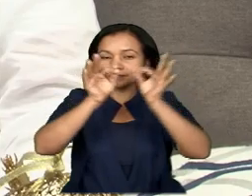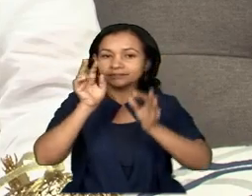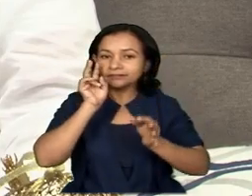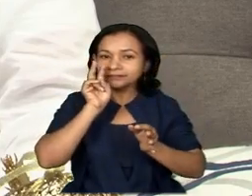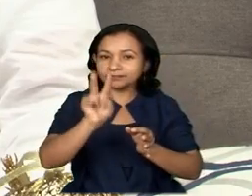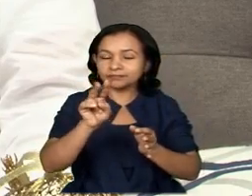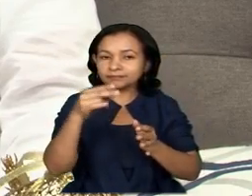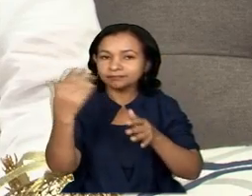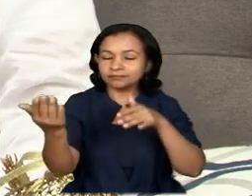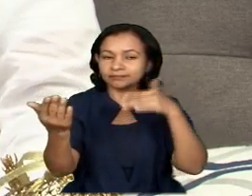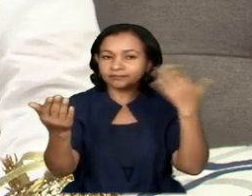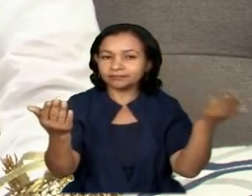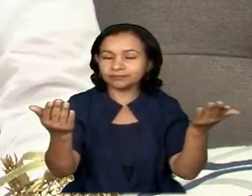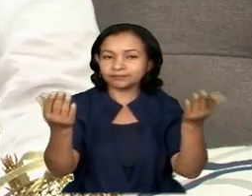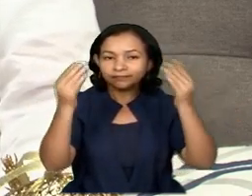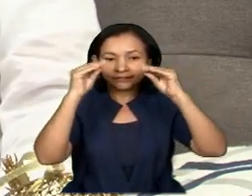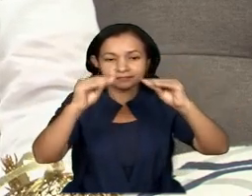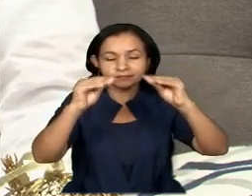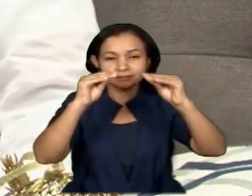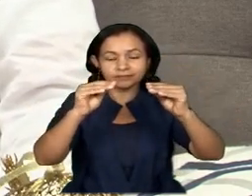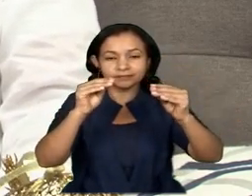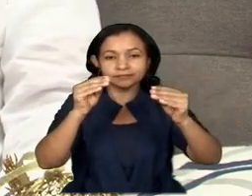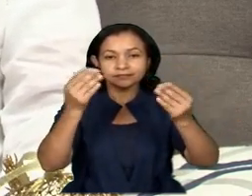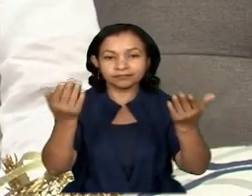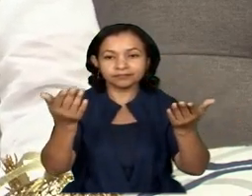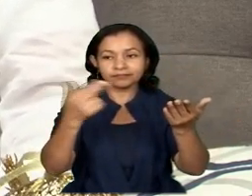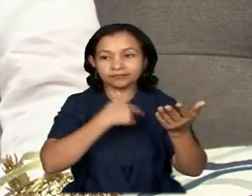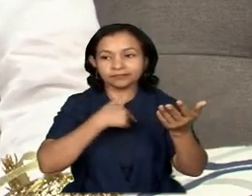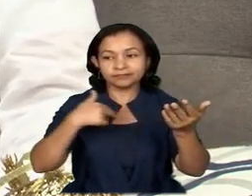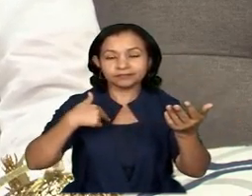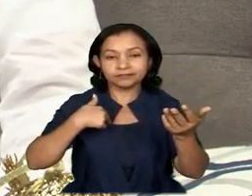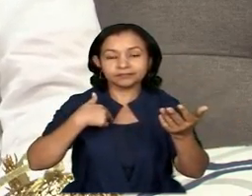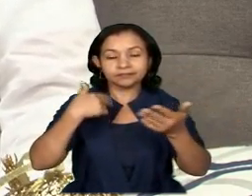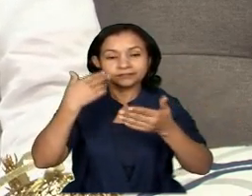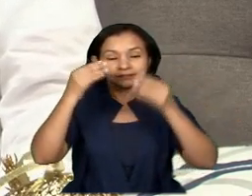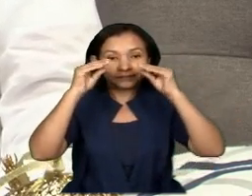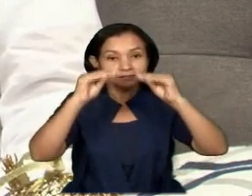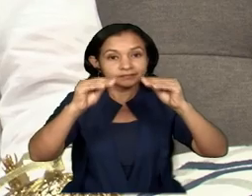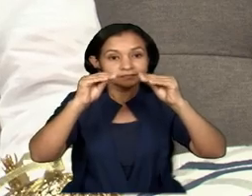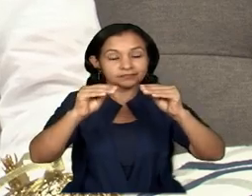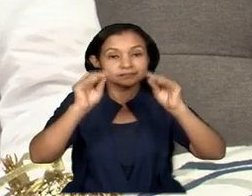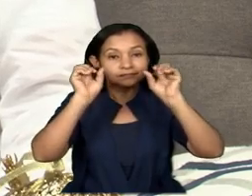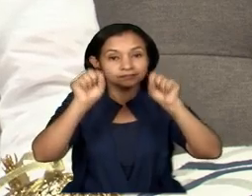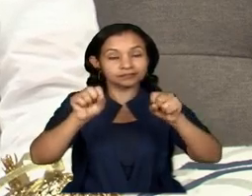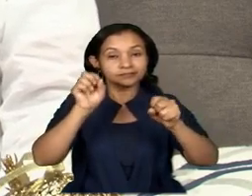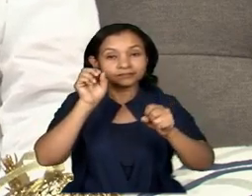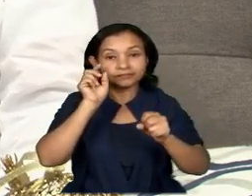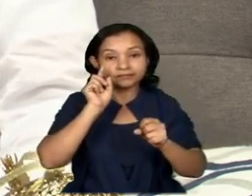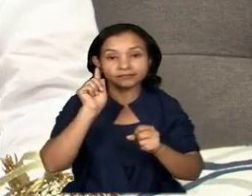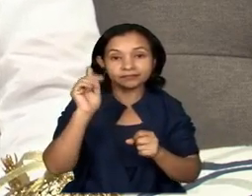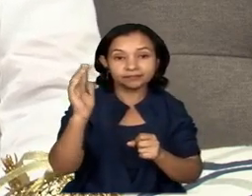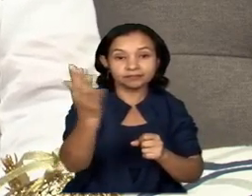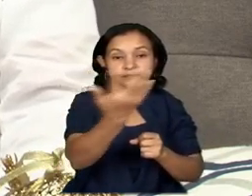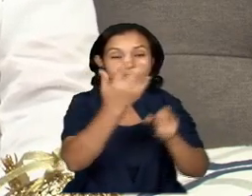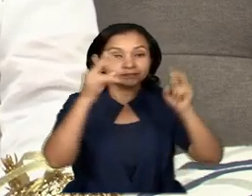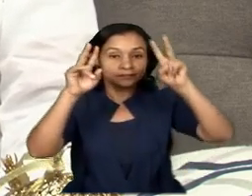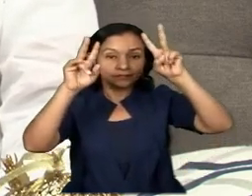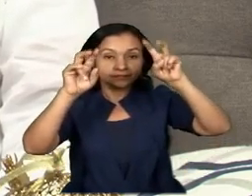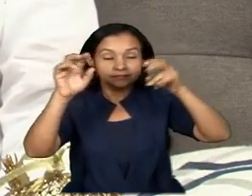son las intenciones educativas, los fines del el proceso educativo, vos te encontrás que detrás de todas las